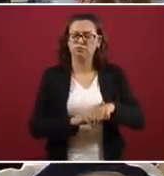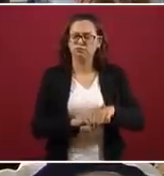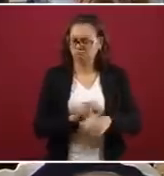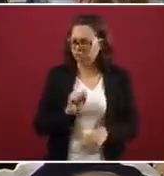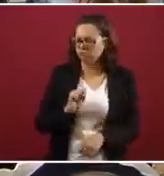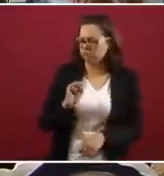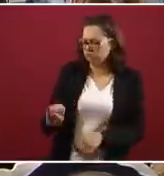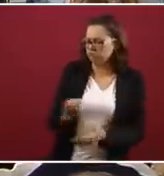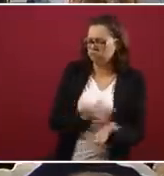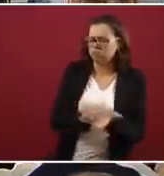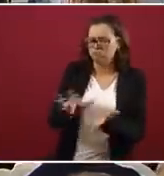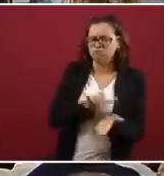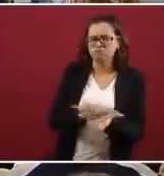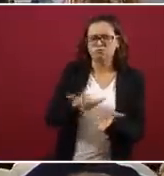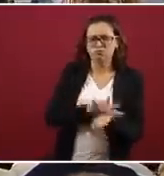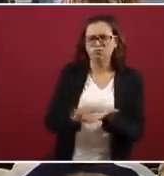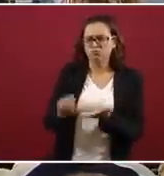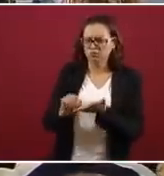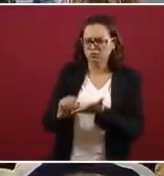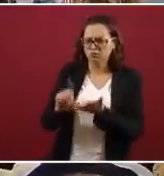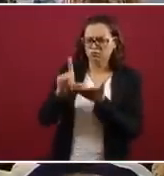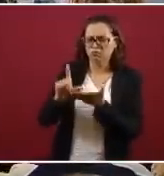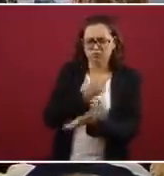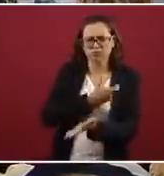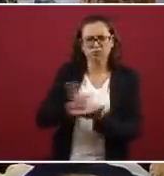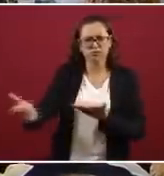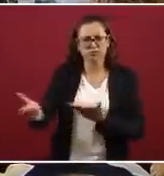apoyado el aumento en el salario.